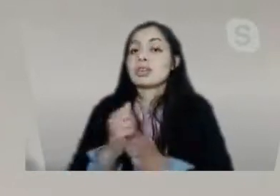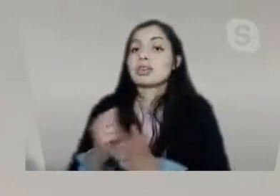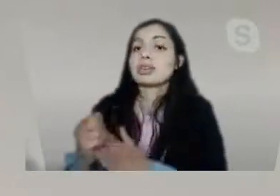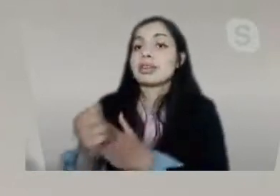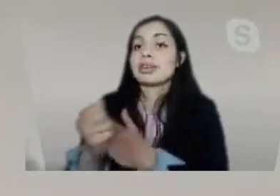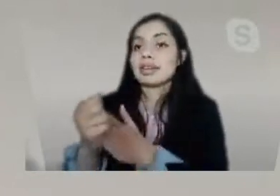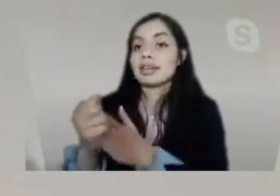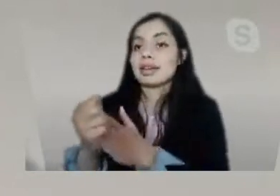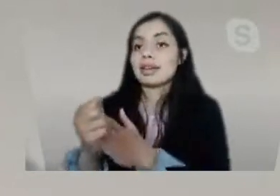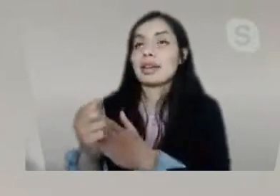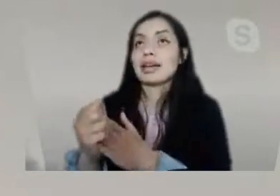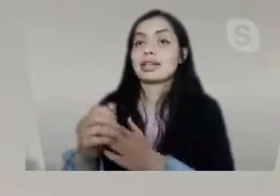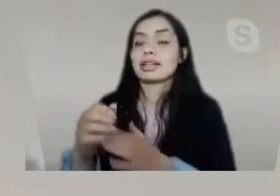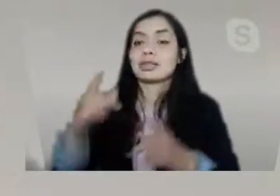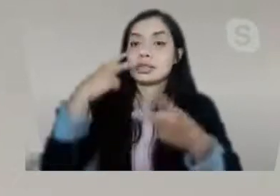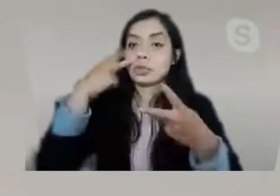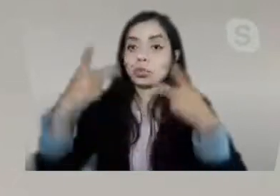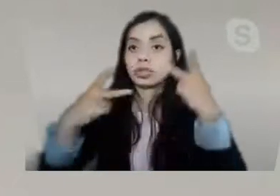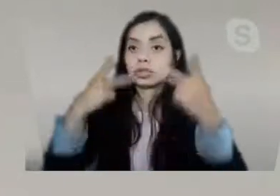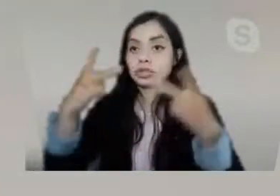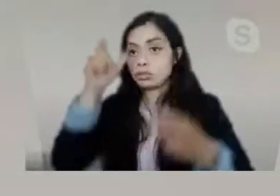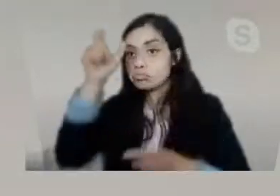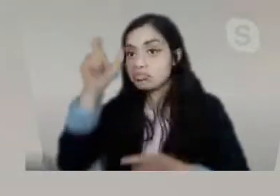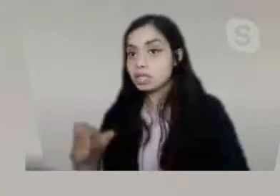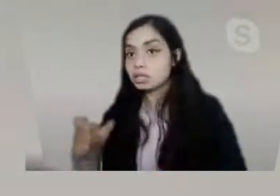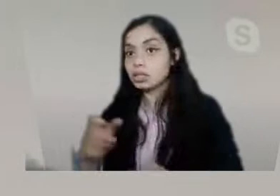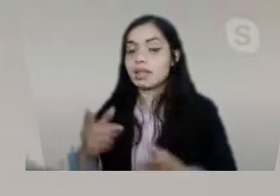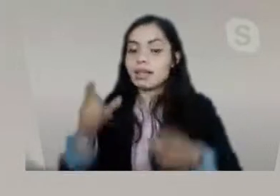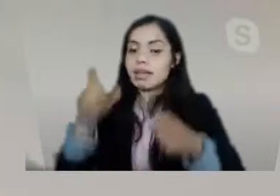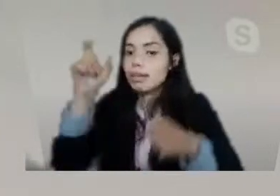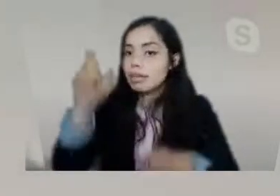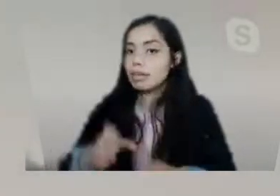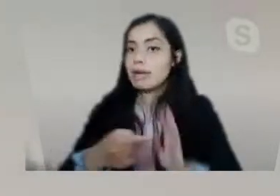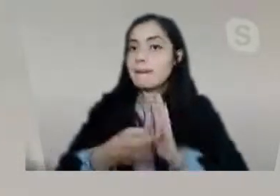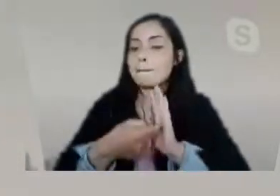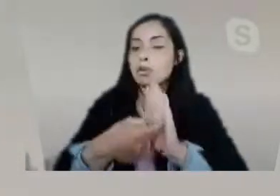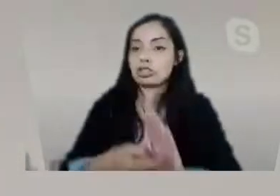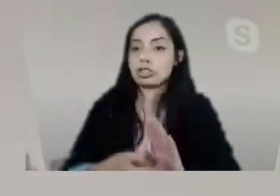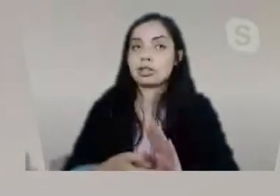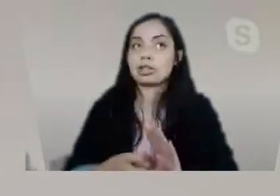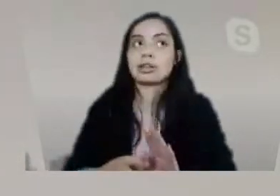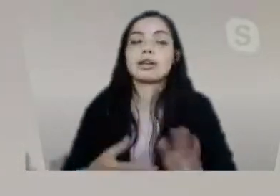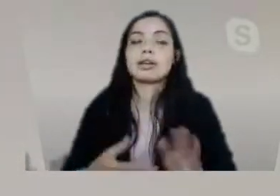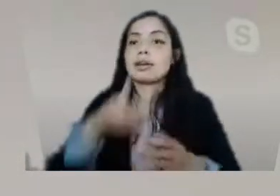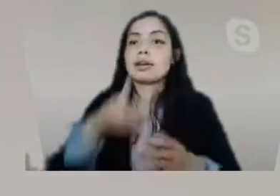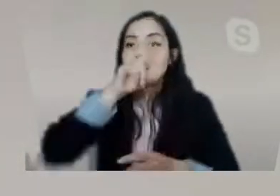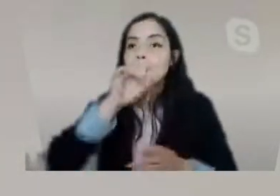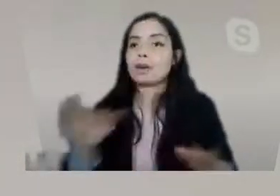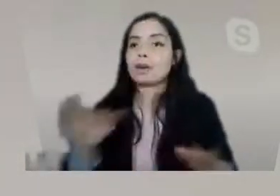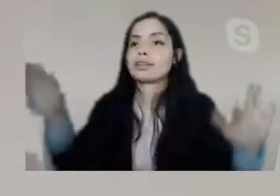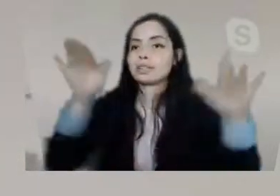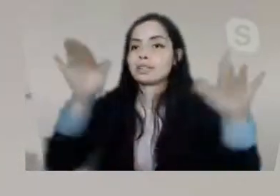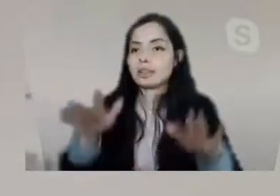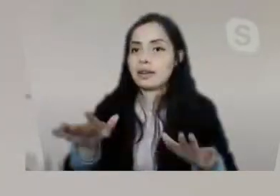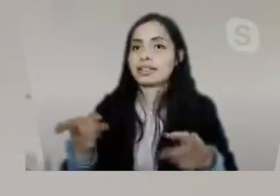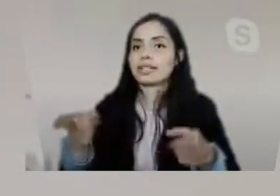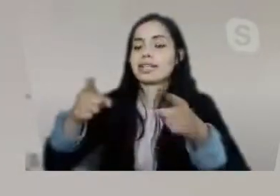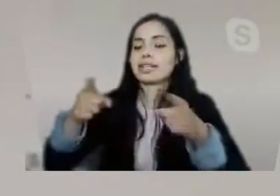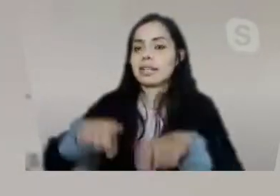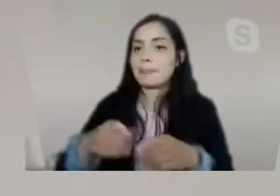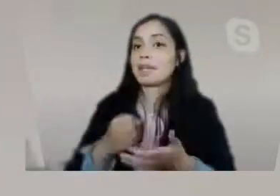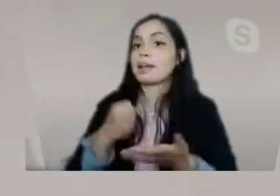esas localidades y a promover no solamente las aves, sino la cultura, a conocer esa gastronomía, a conocer esos